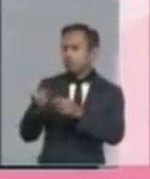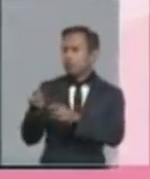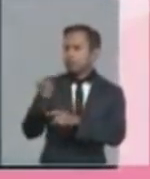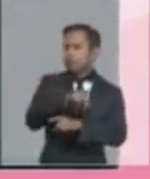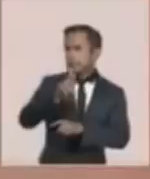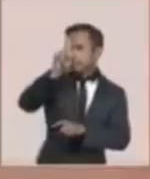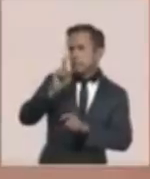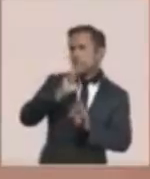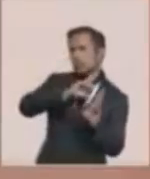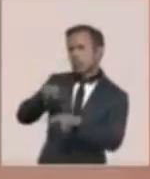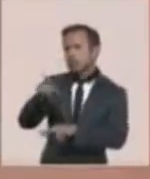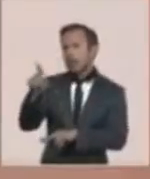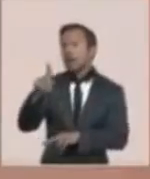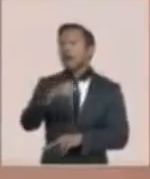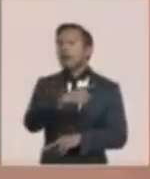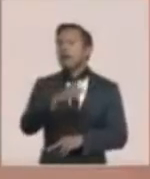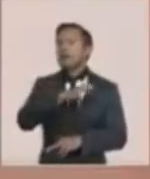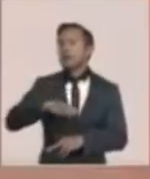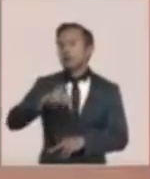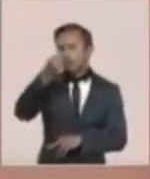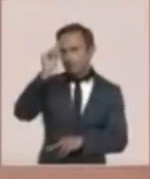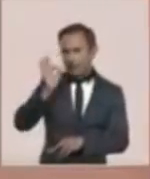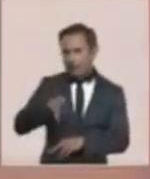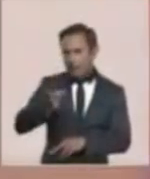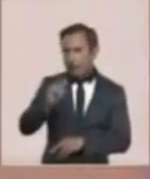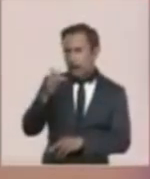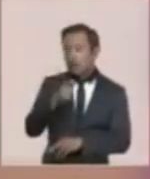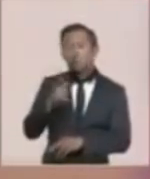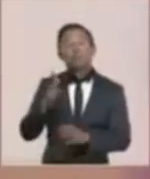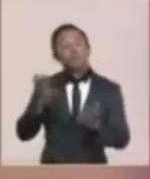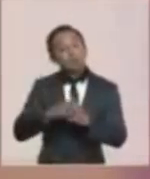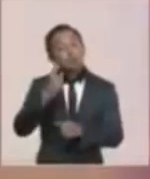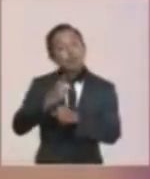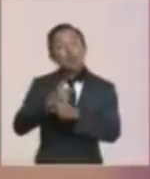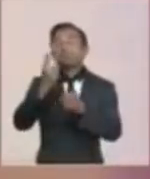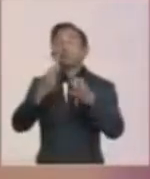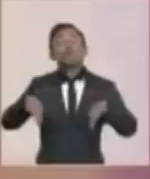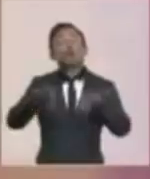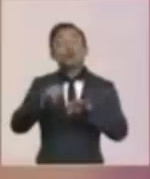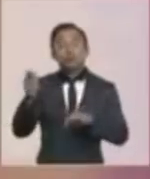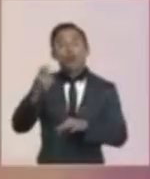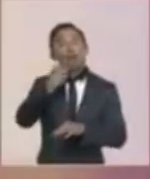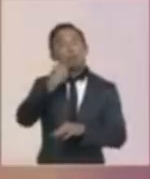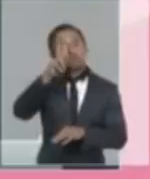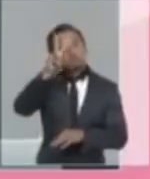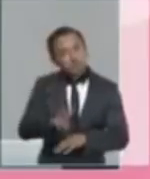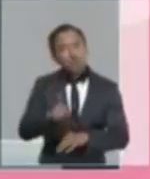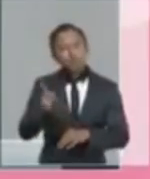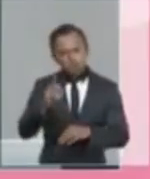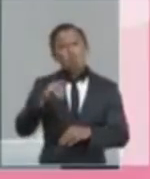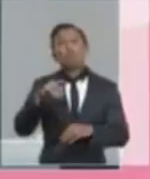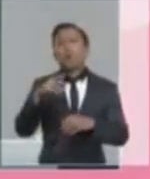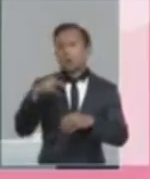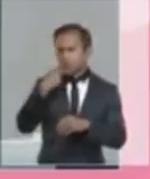aquí venimos a hablar con la verdad. Andrés Manuel ya empezó a faltar a la verdad. Sí propuso una amnistía, han dado cuenta todos los medios de